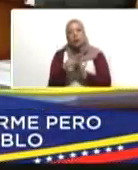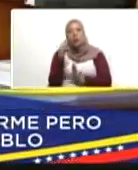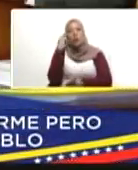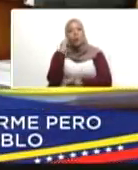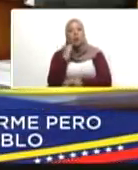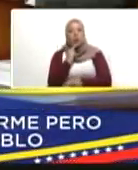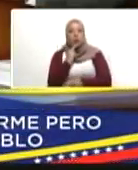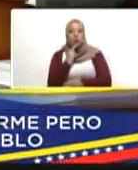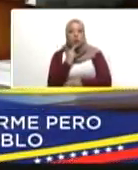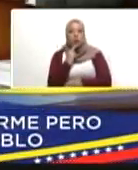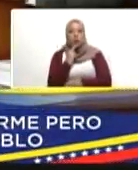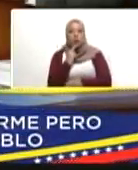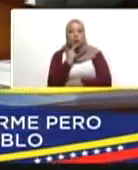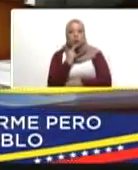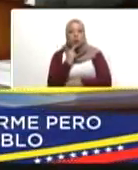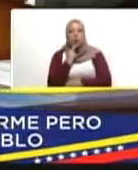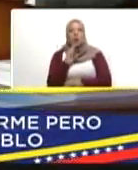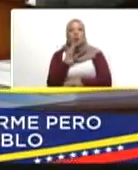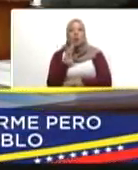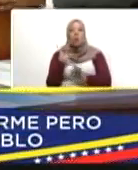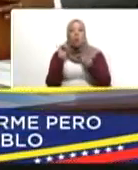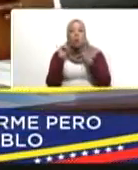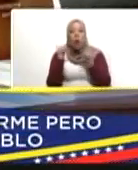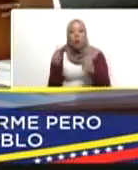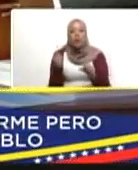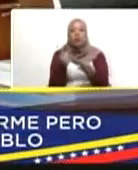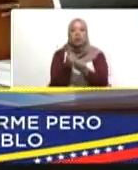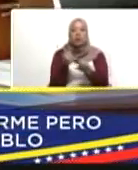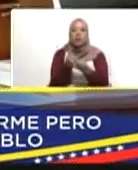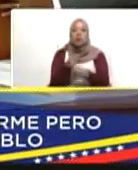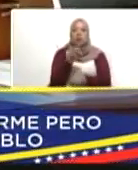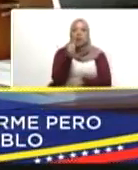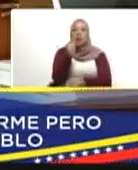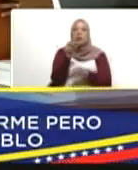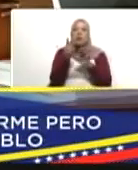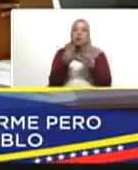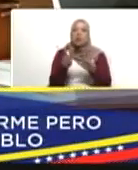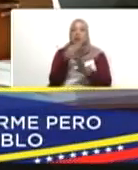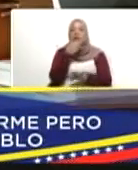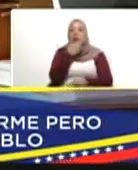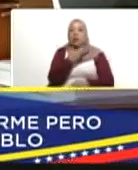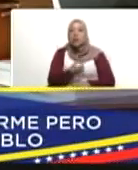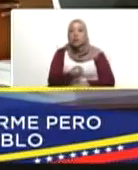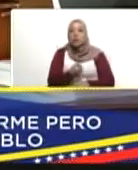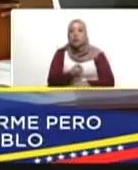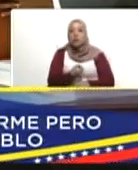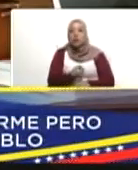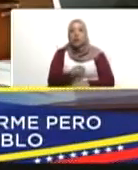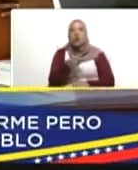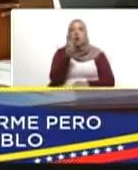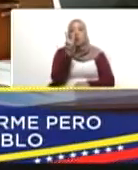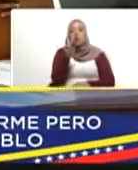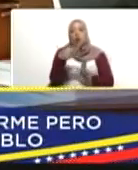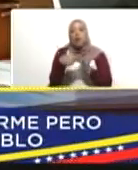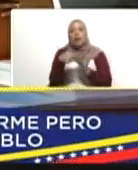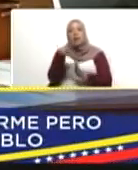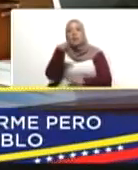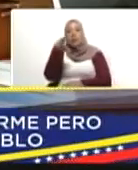Bolívar para cuando llegara el 17 de diciembre del año 2030